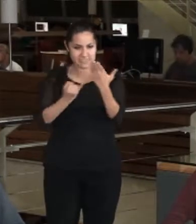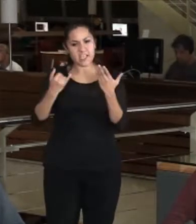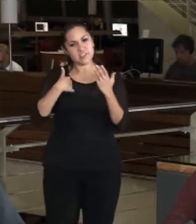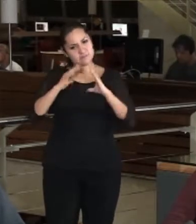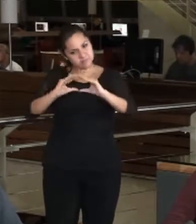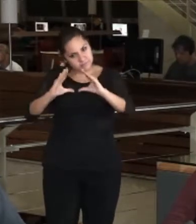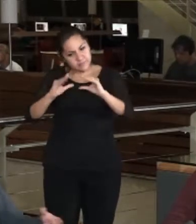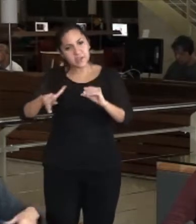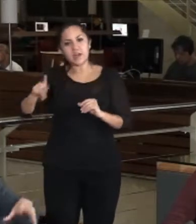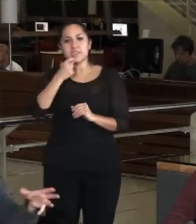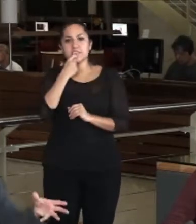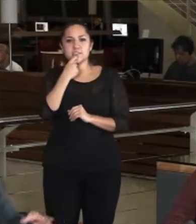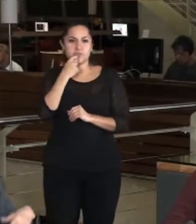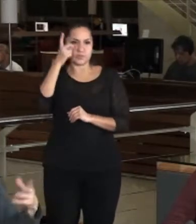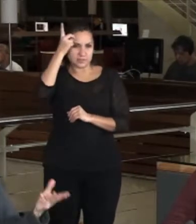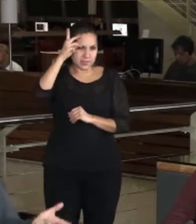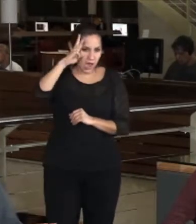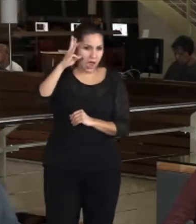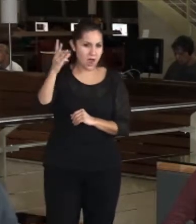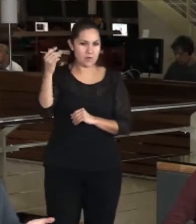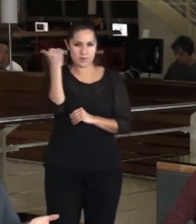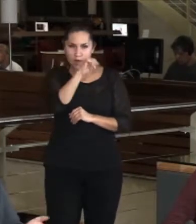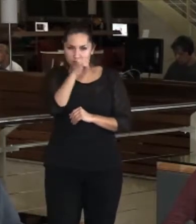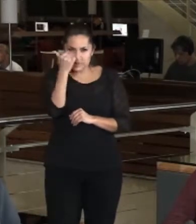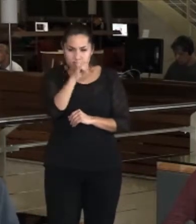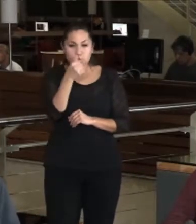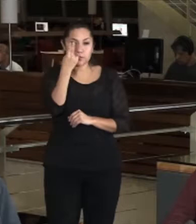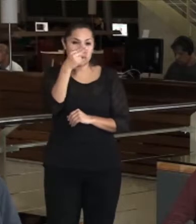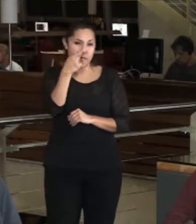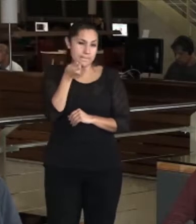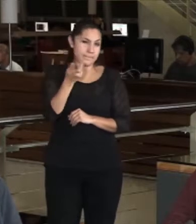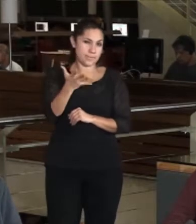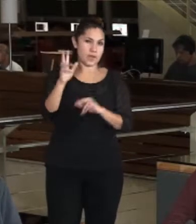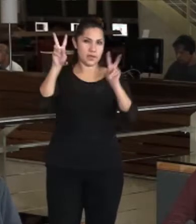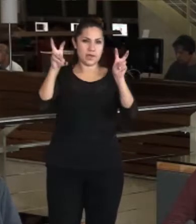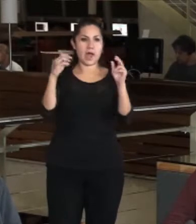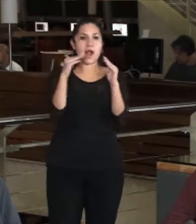down con autismo y que se llama la casa de carlota